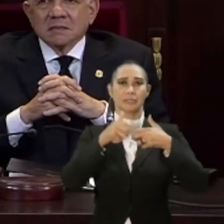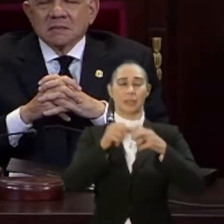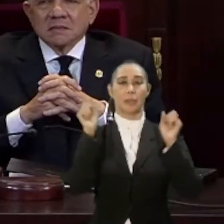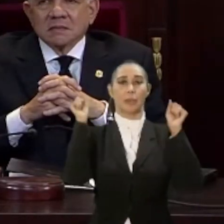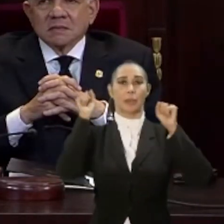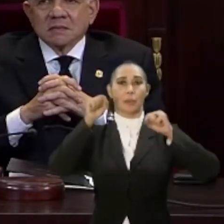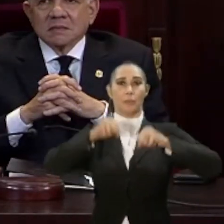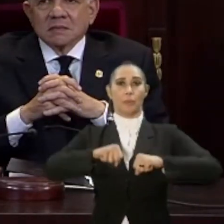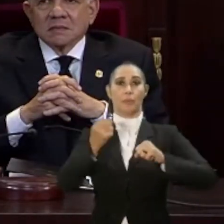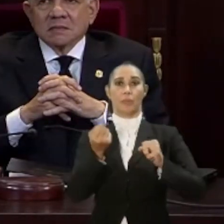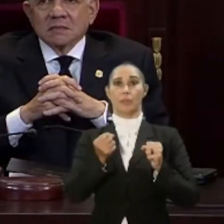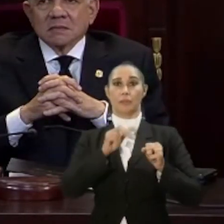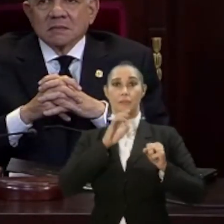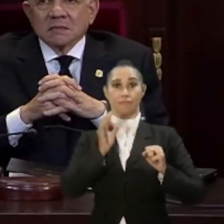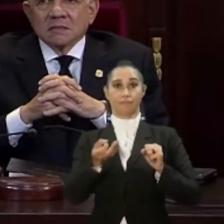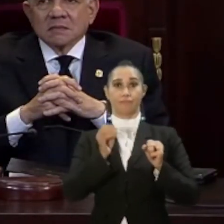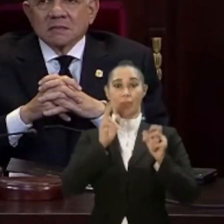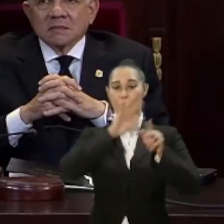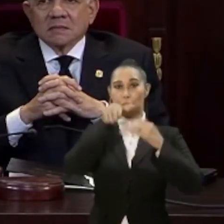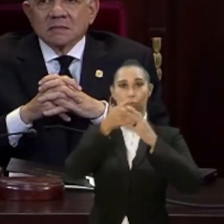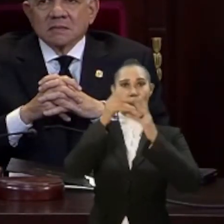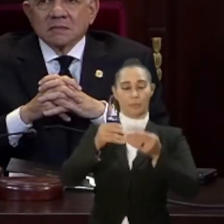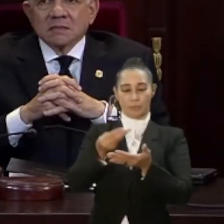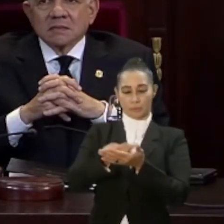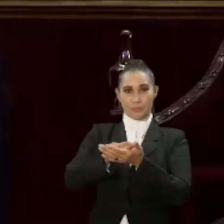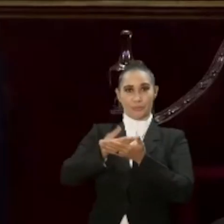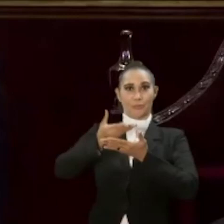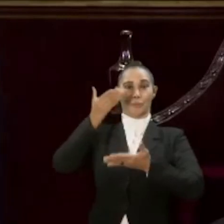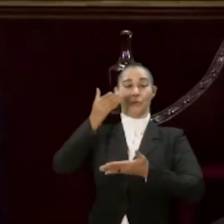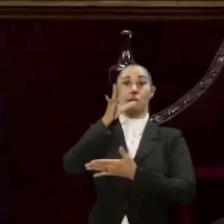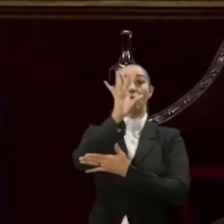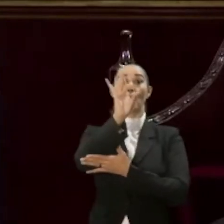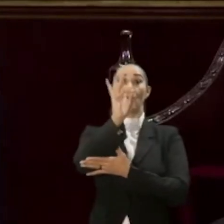la demanda de la población se incrementó en